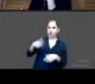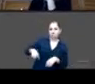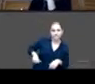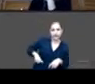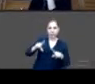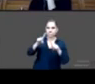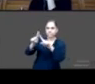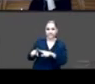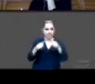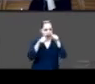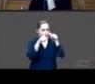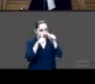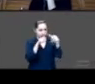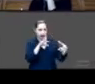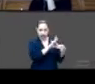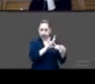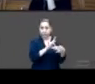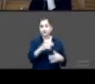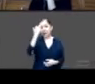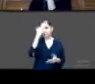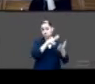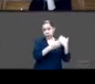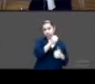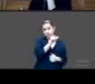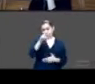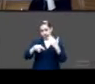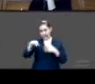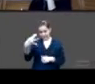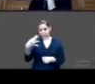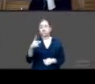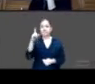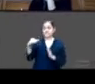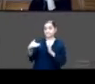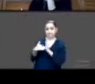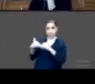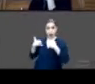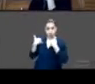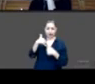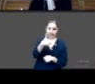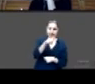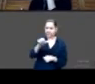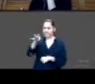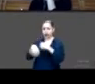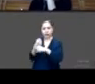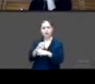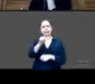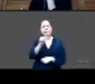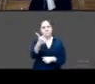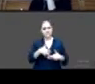-2014 ocurrieron 77 nacimientos por cada mil adolescentes de 15 a 19 años. 51